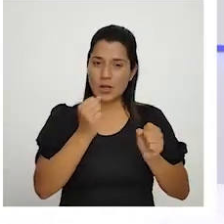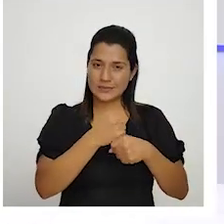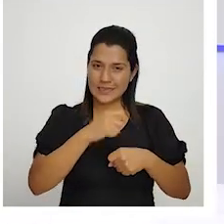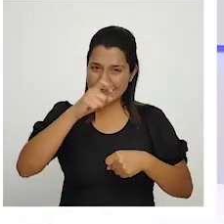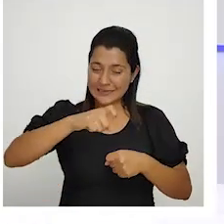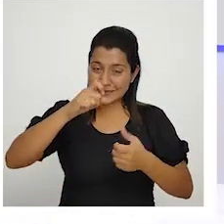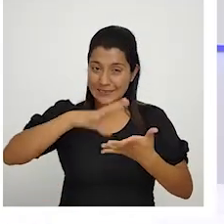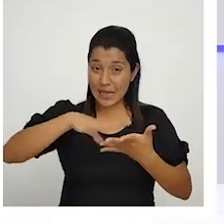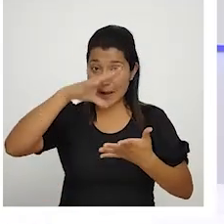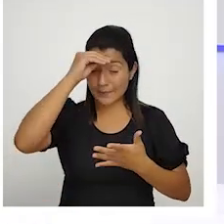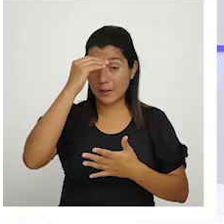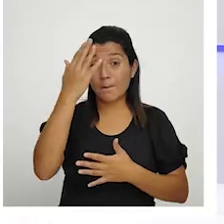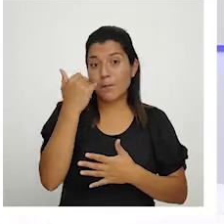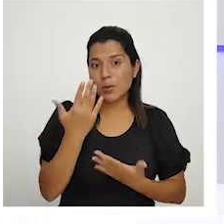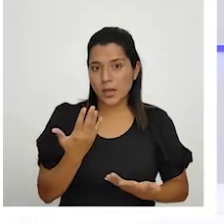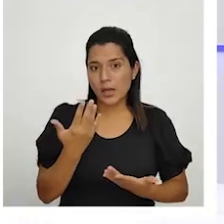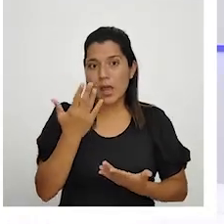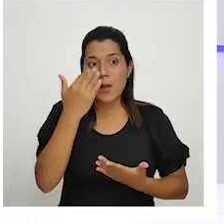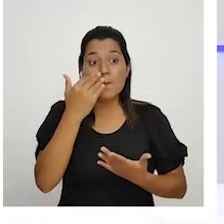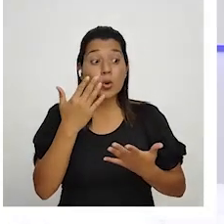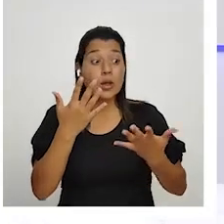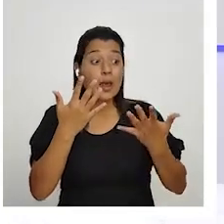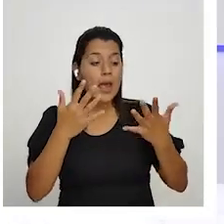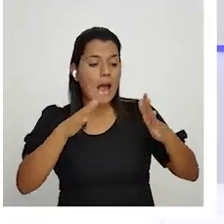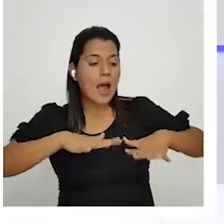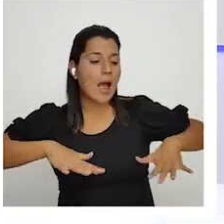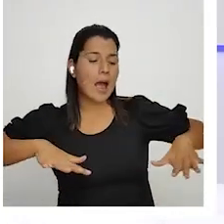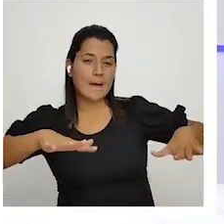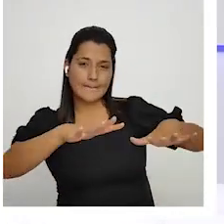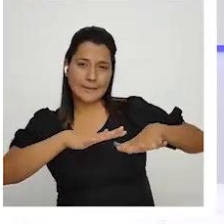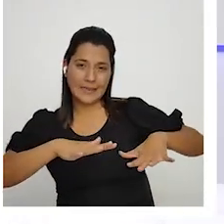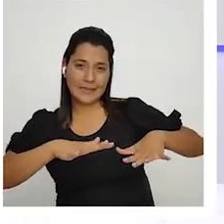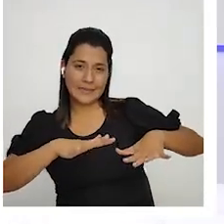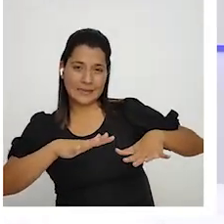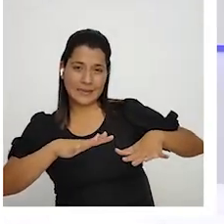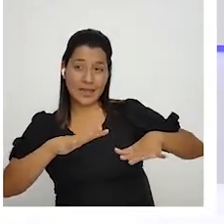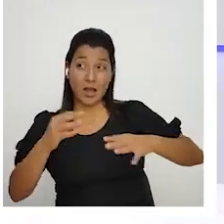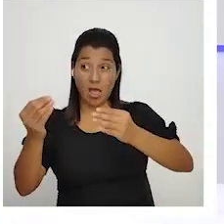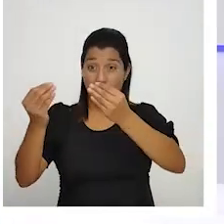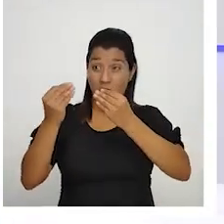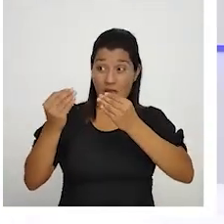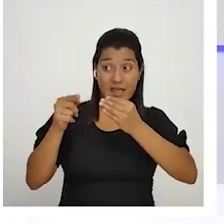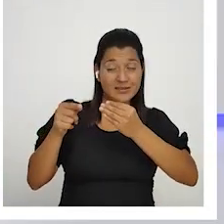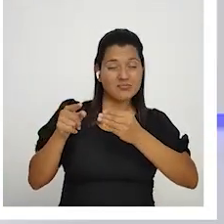ambiente en el que vivieron es la forma adecuada de cuidar a sus hijos y a sus hijas. Puede que haya sido un ambiente de